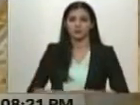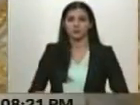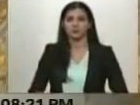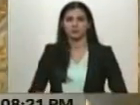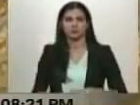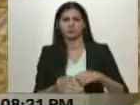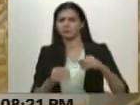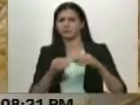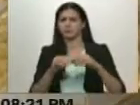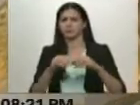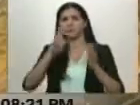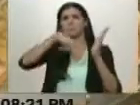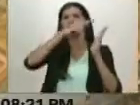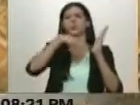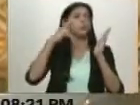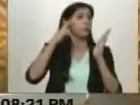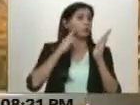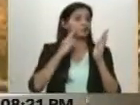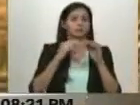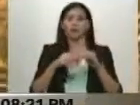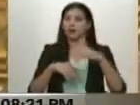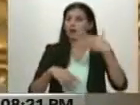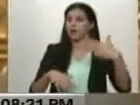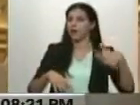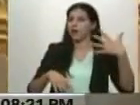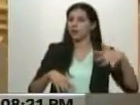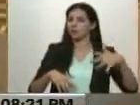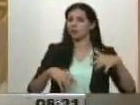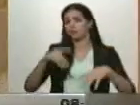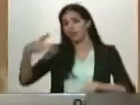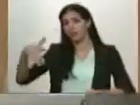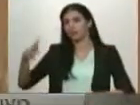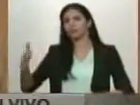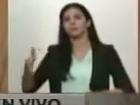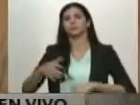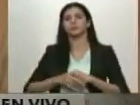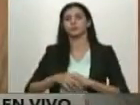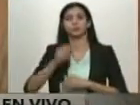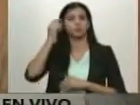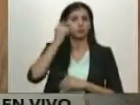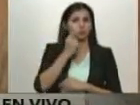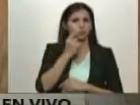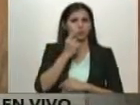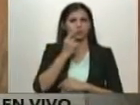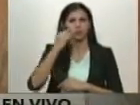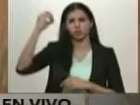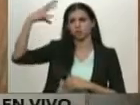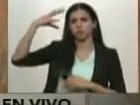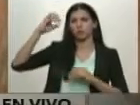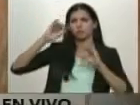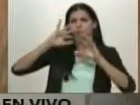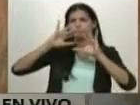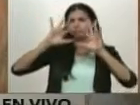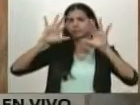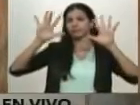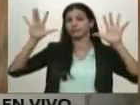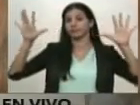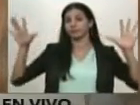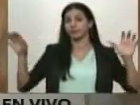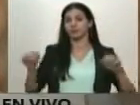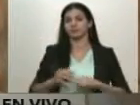Aquí a nuestro lado, Antonio José de Sucre. Y el Sol de la Libertad brillando más que